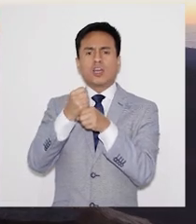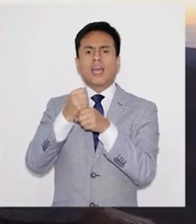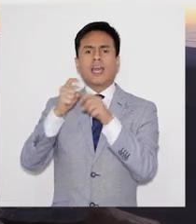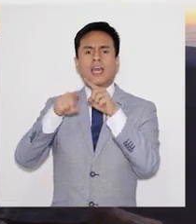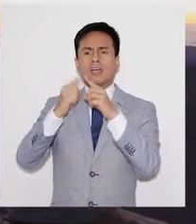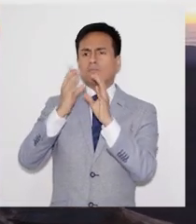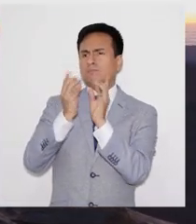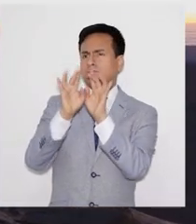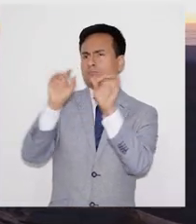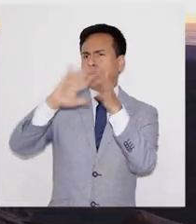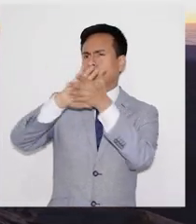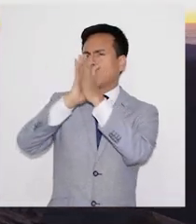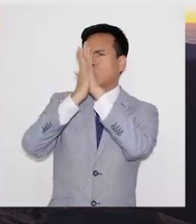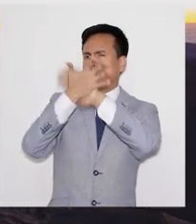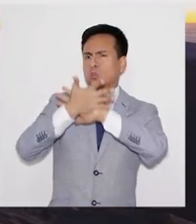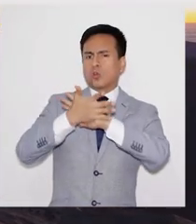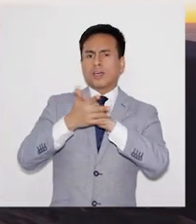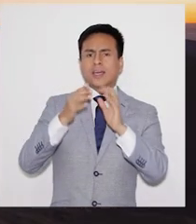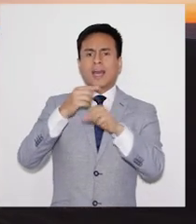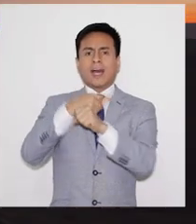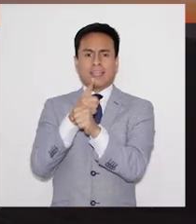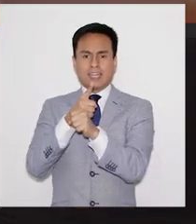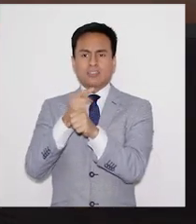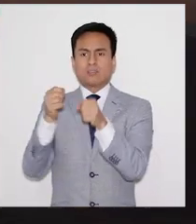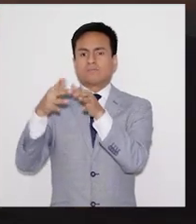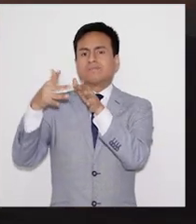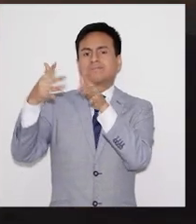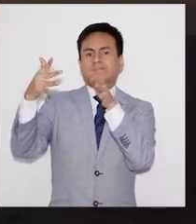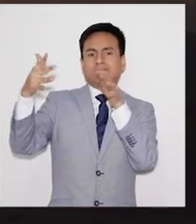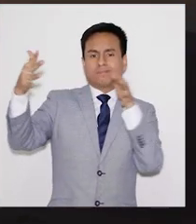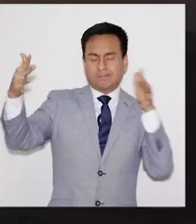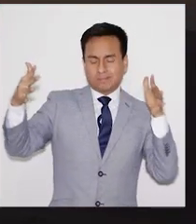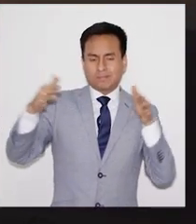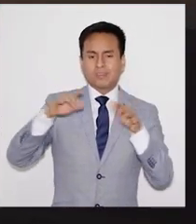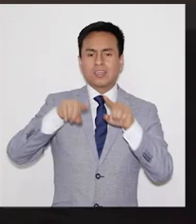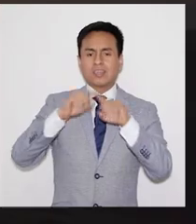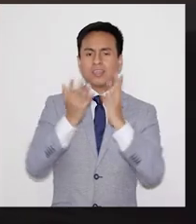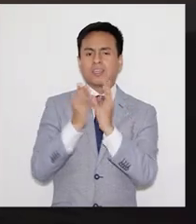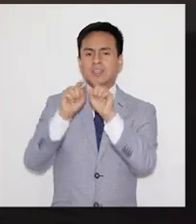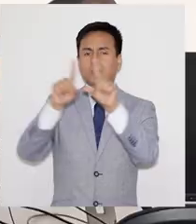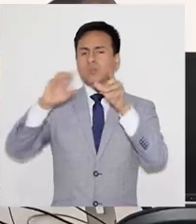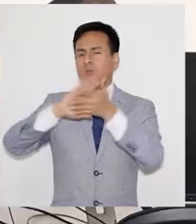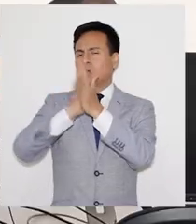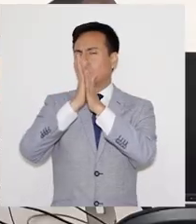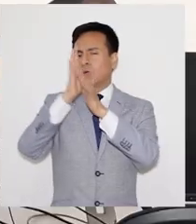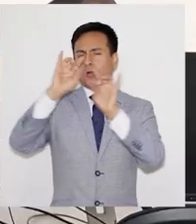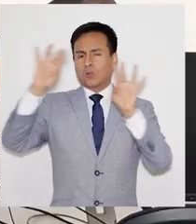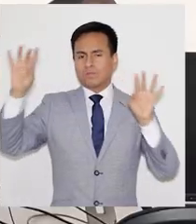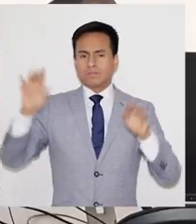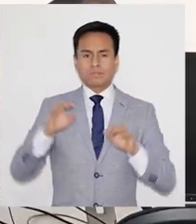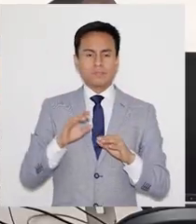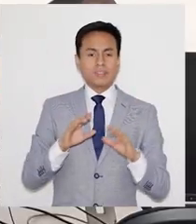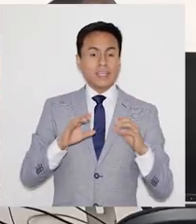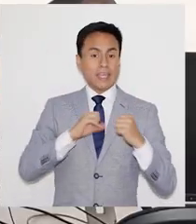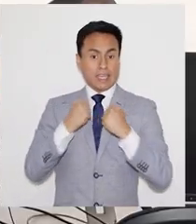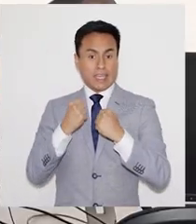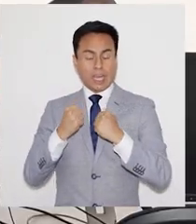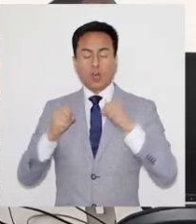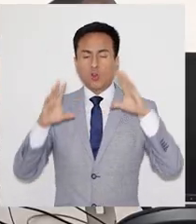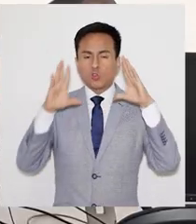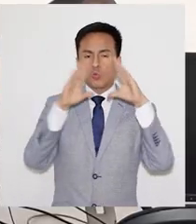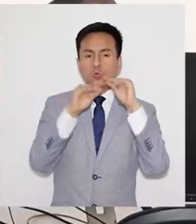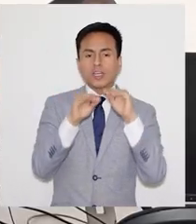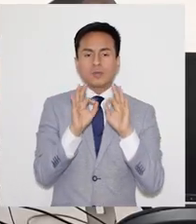espacio, provocando la aceleración de la expansión del universo. La energía oscura es un